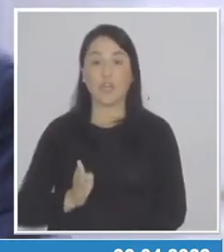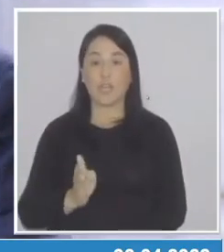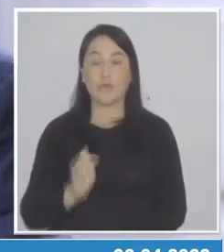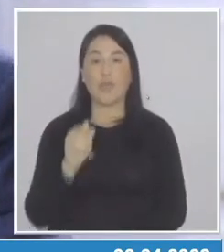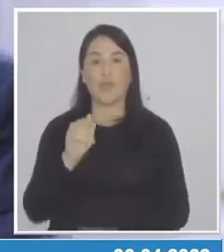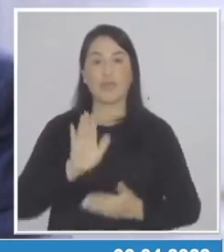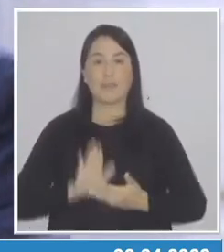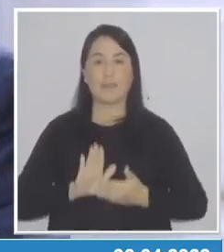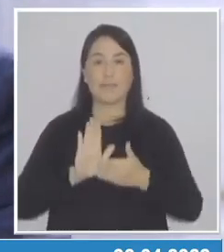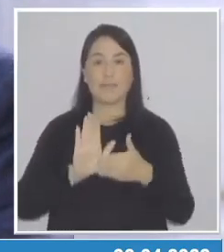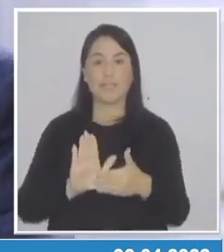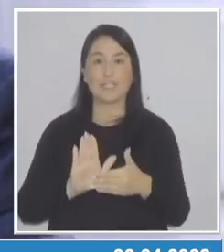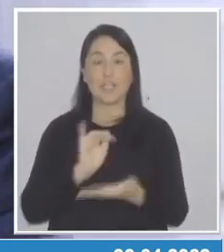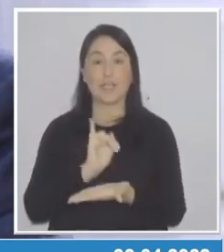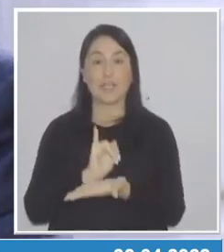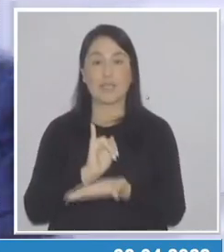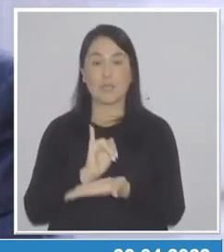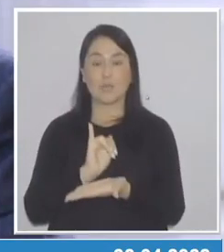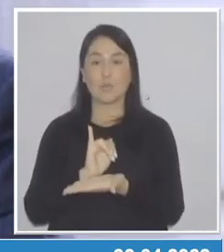presentación institucional,